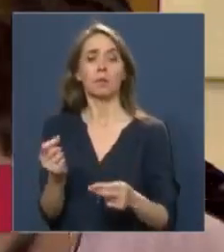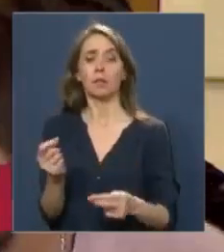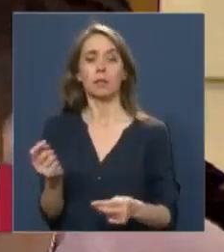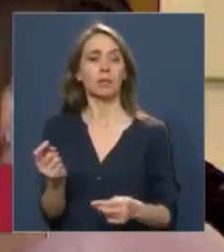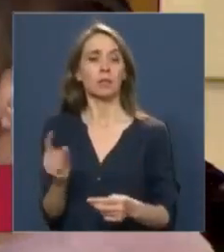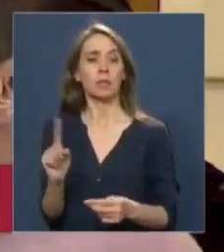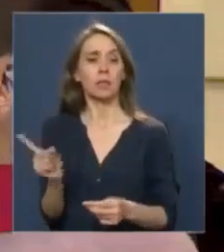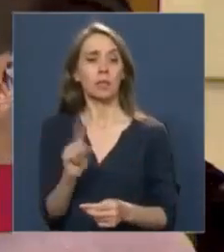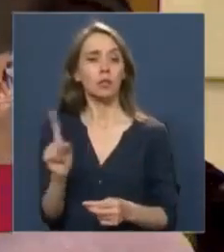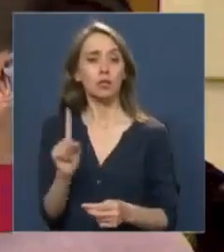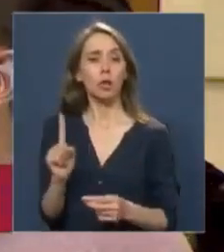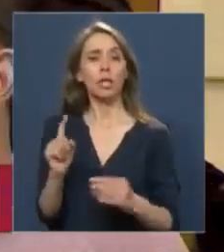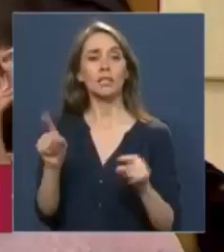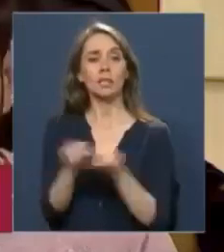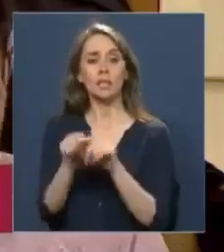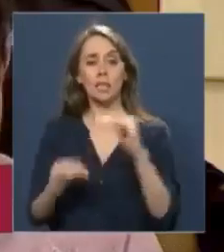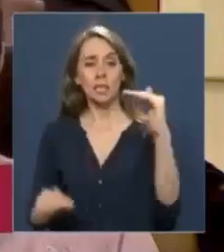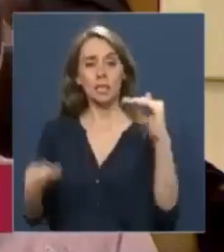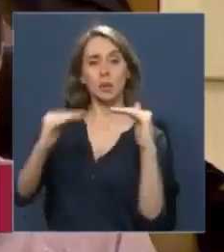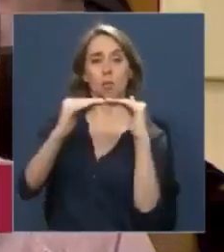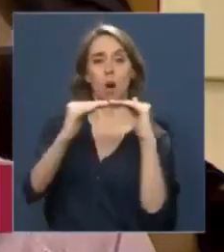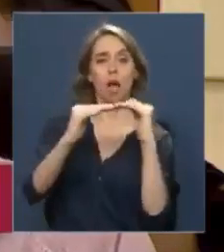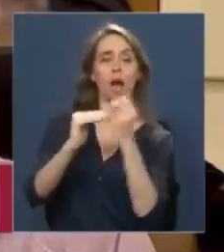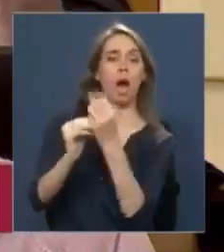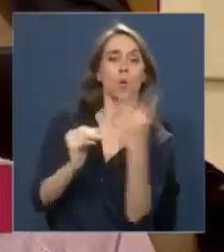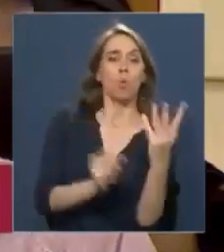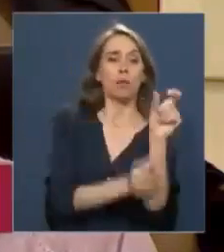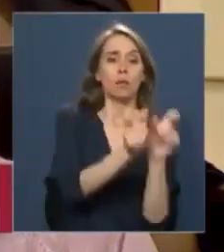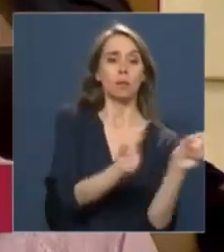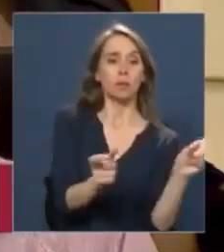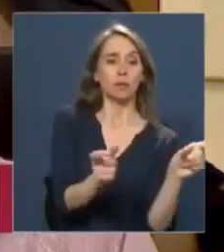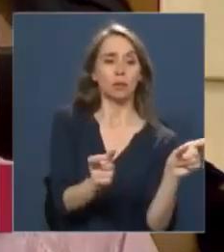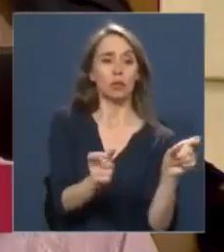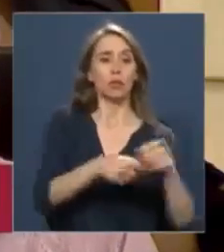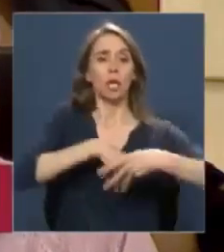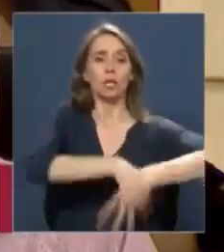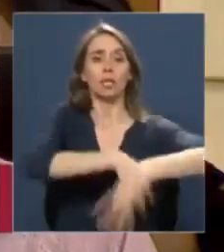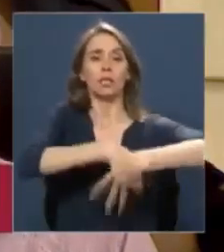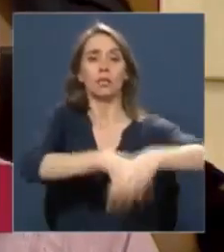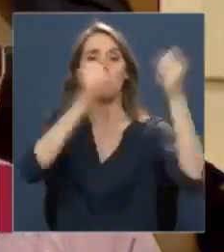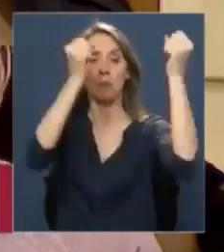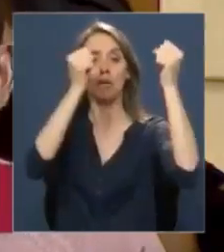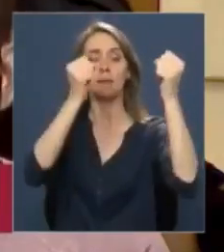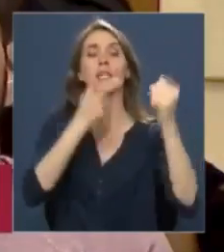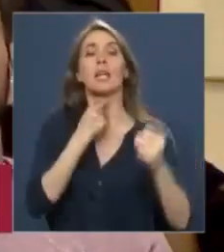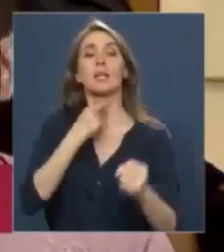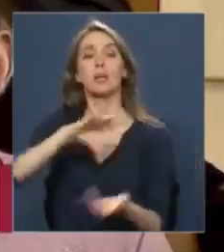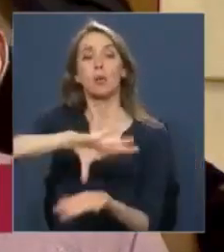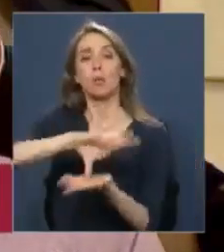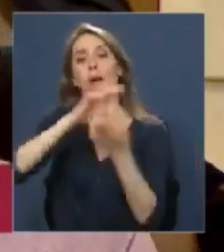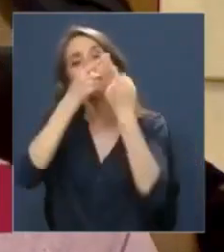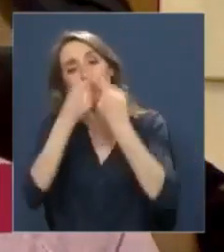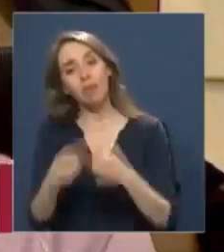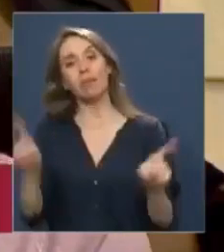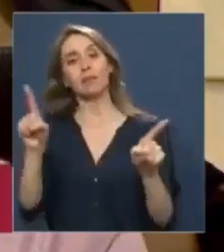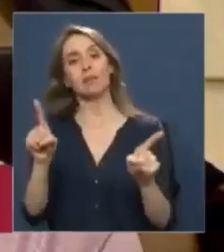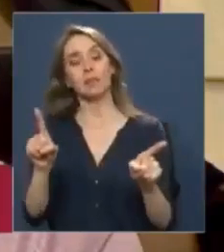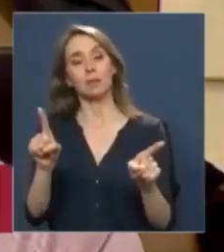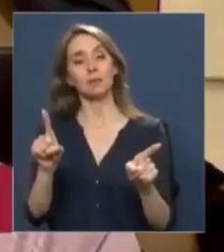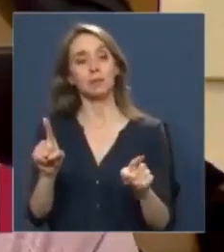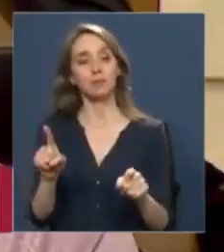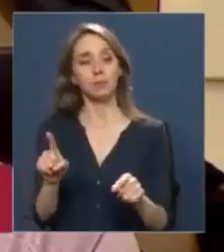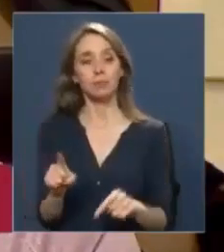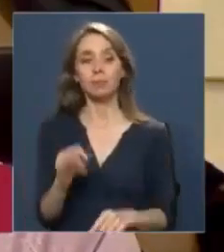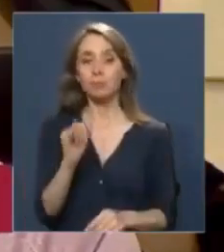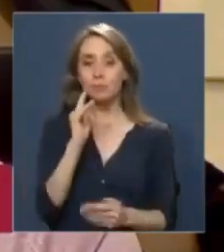ni por si acaso son proporcionales a la cantidad de gente que hoy día está manifestando que quiere un país distinto. Y en la posibilidad